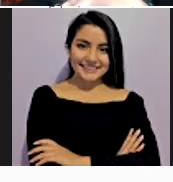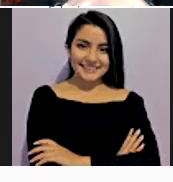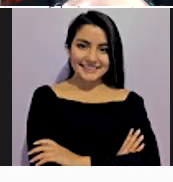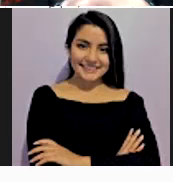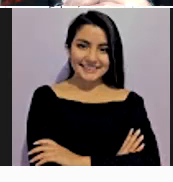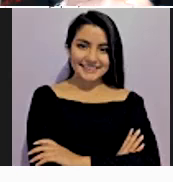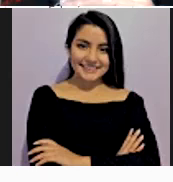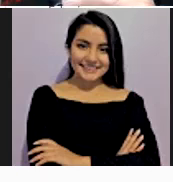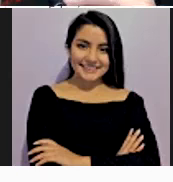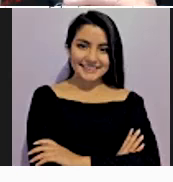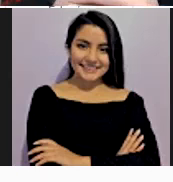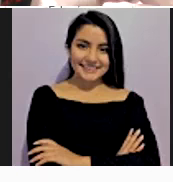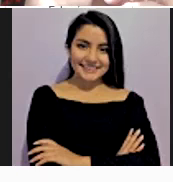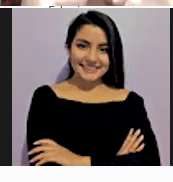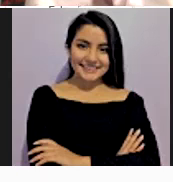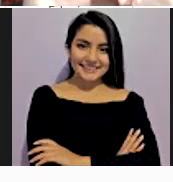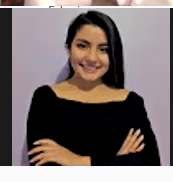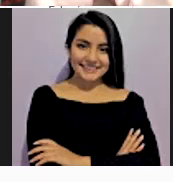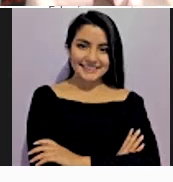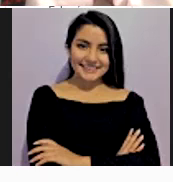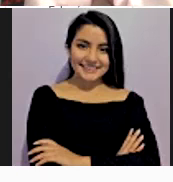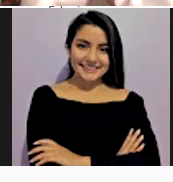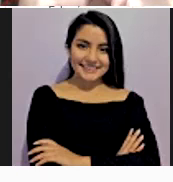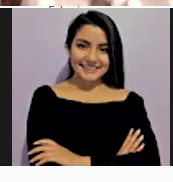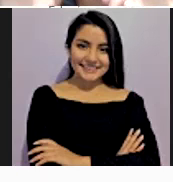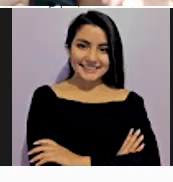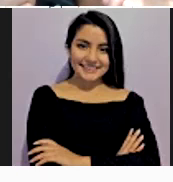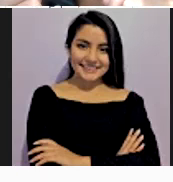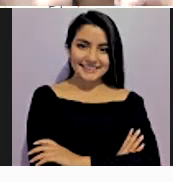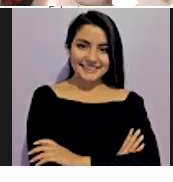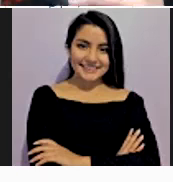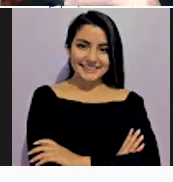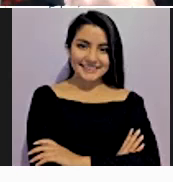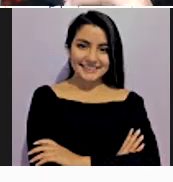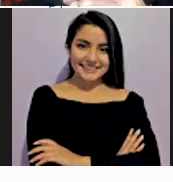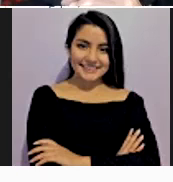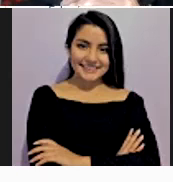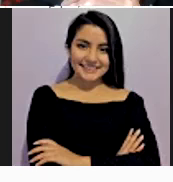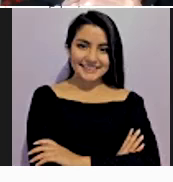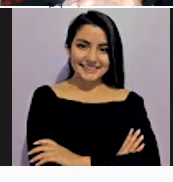aproximada entre el porcentaje de sedimento de fondo con respecto al sedimento de suspensión?